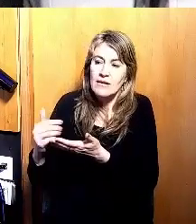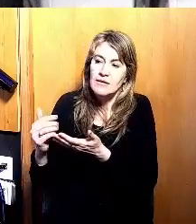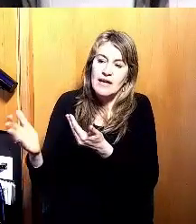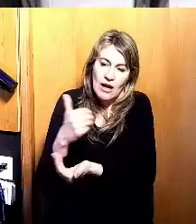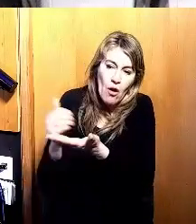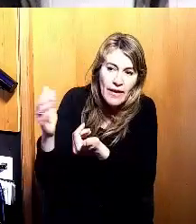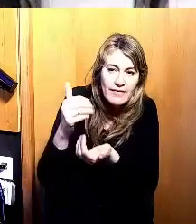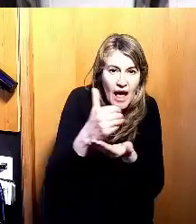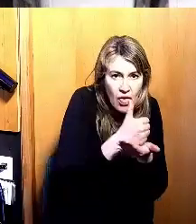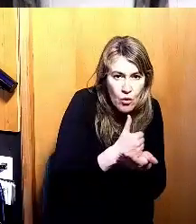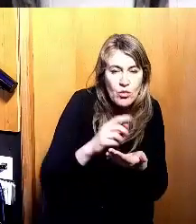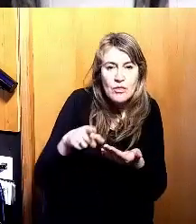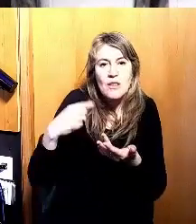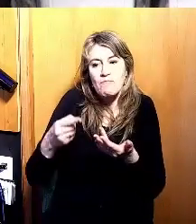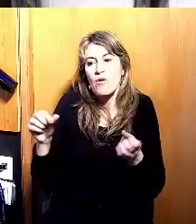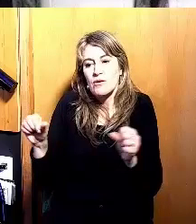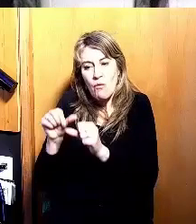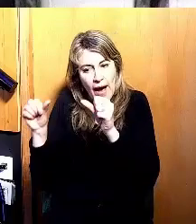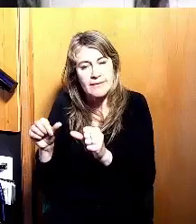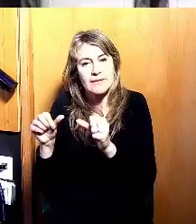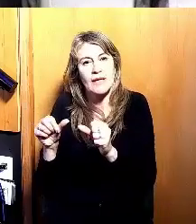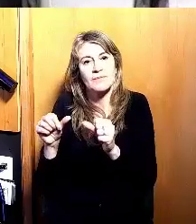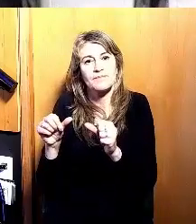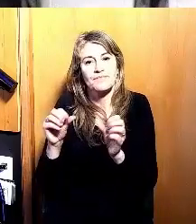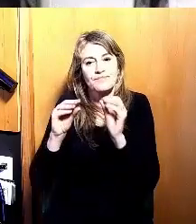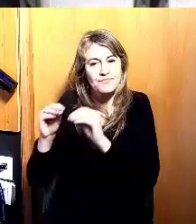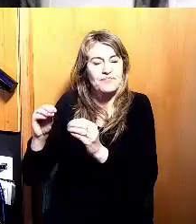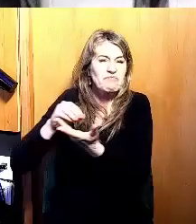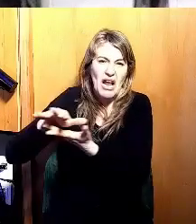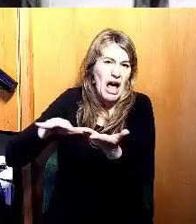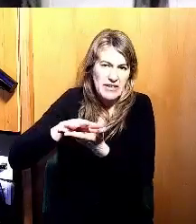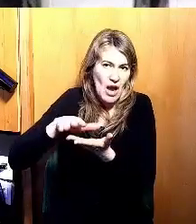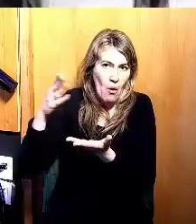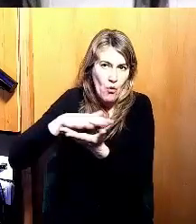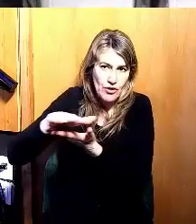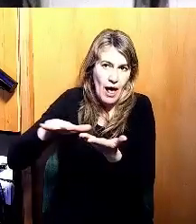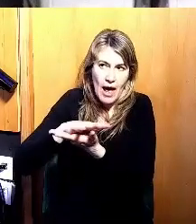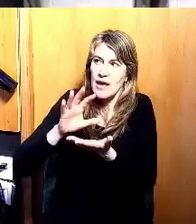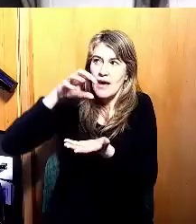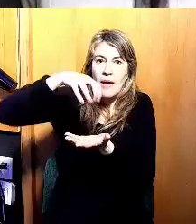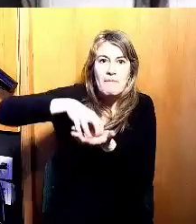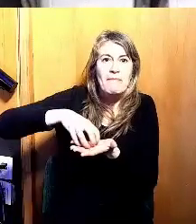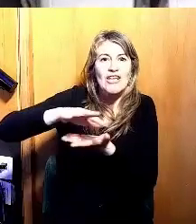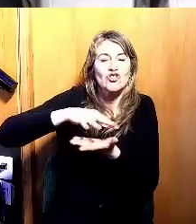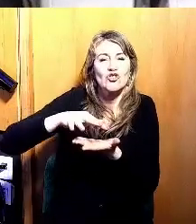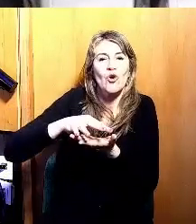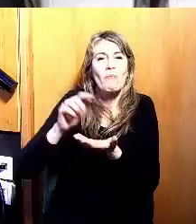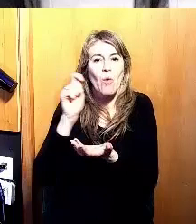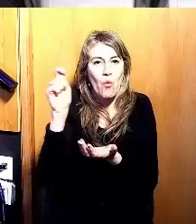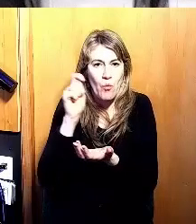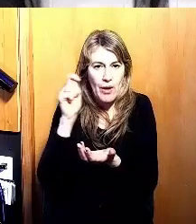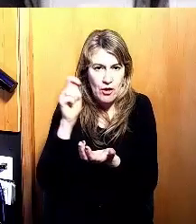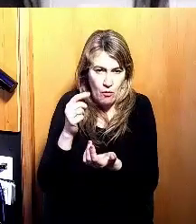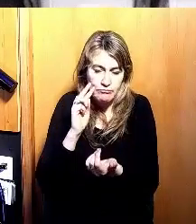luego intervenido a través de otras áreas de la Intendencia, en este caso espacios públicos, para lograr eso.